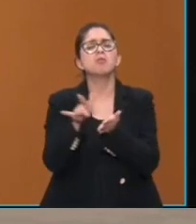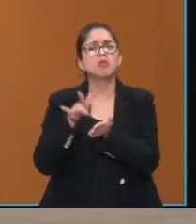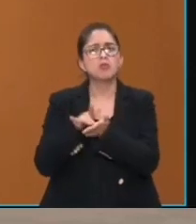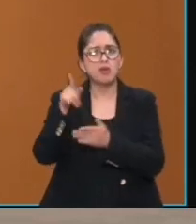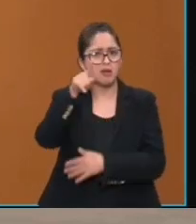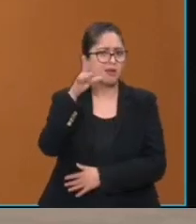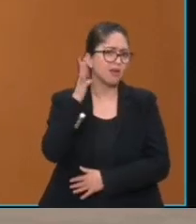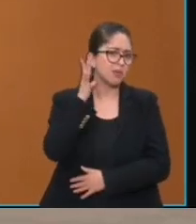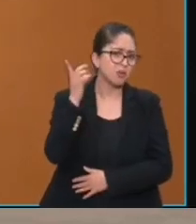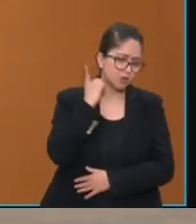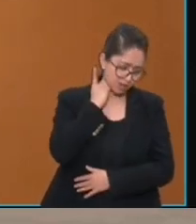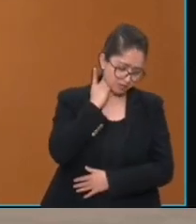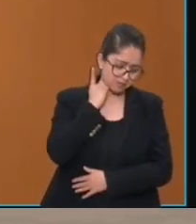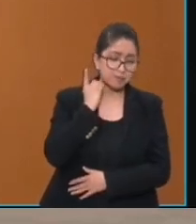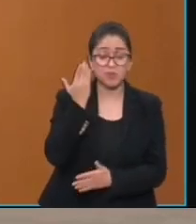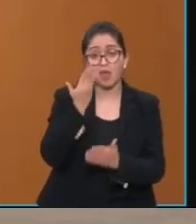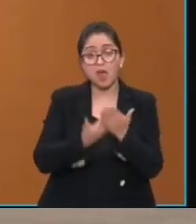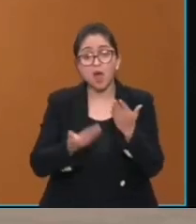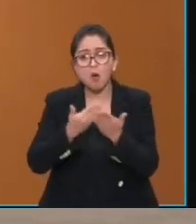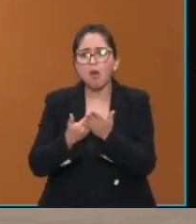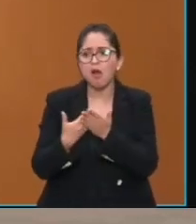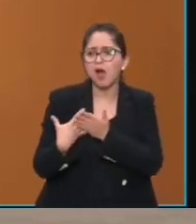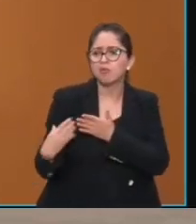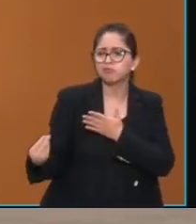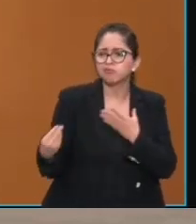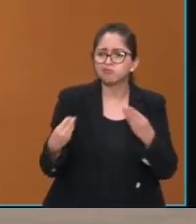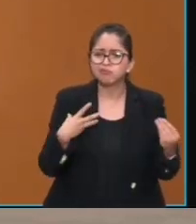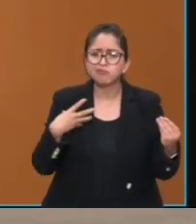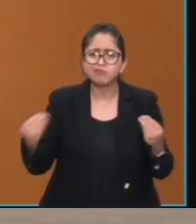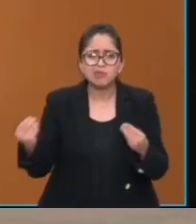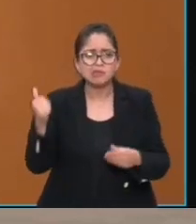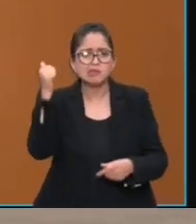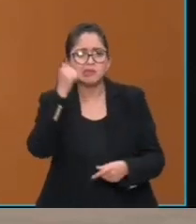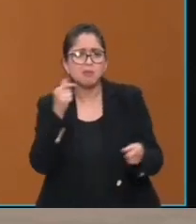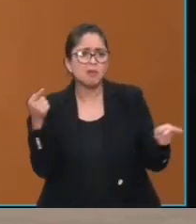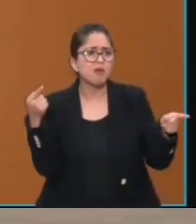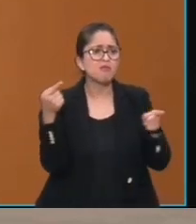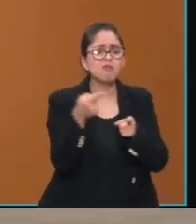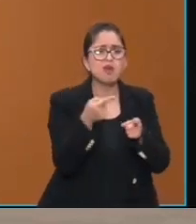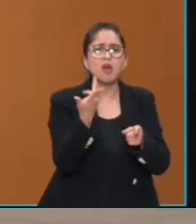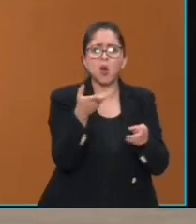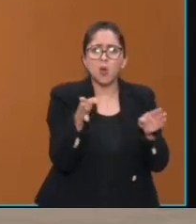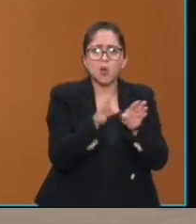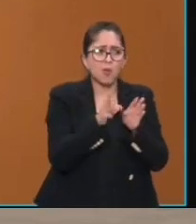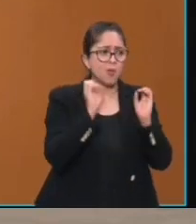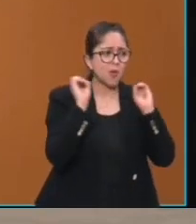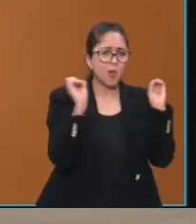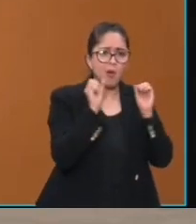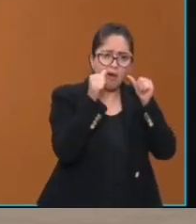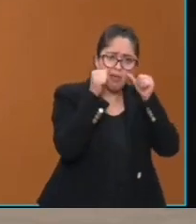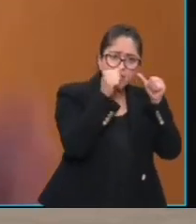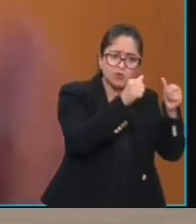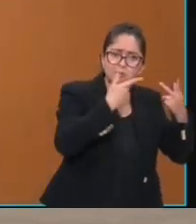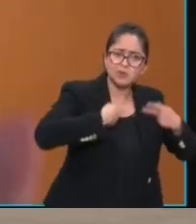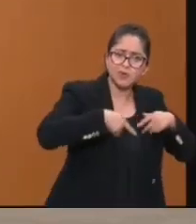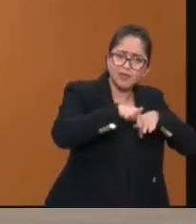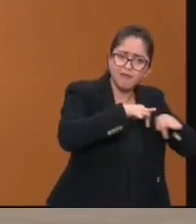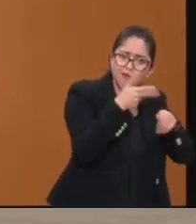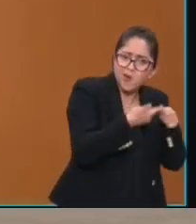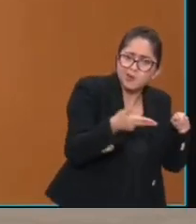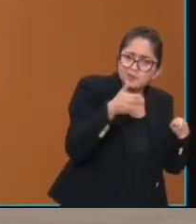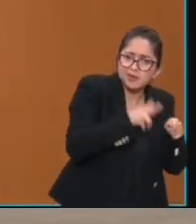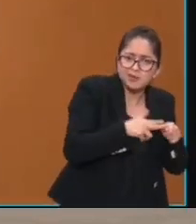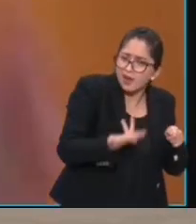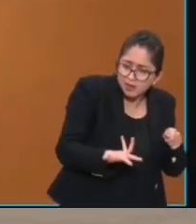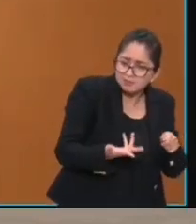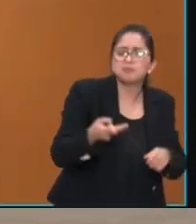La pandemia nos ha echado en cara todo lo que México le debe al personal y al sistema de salud. Movimiento